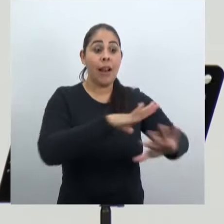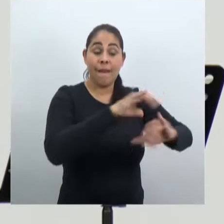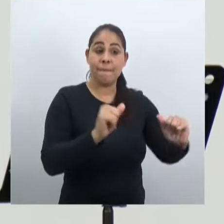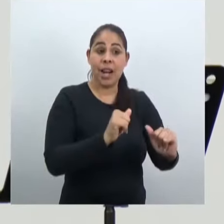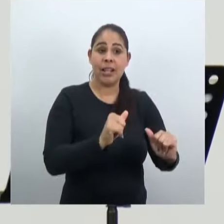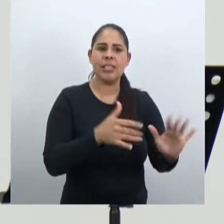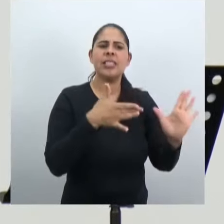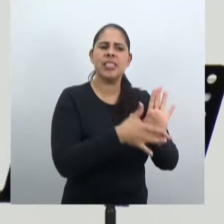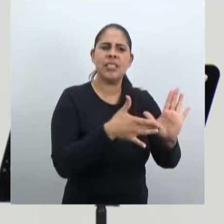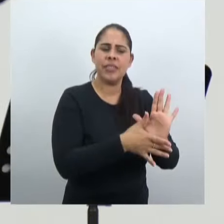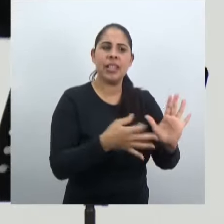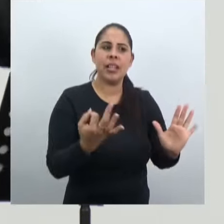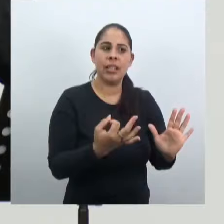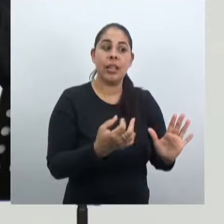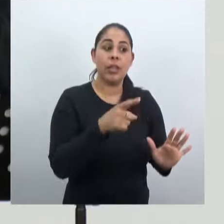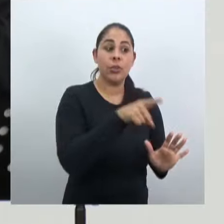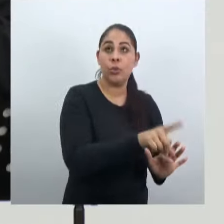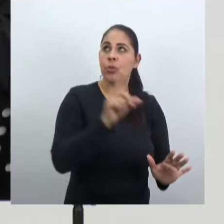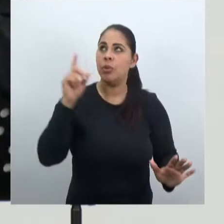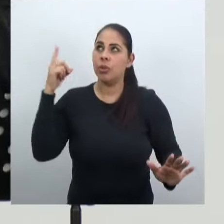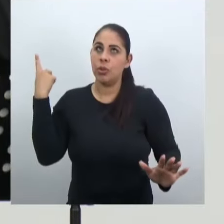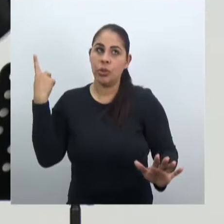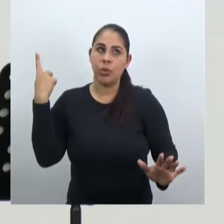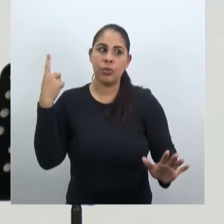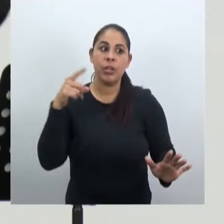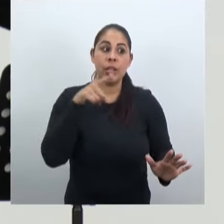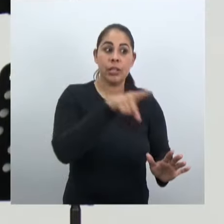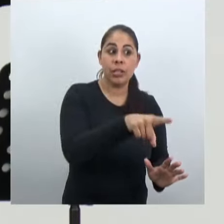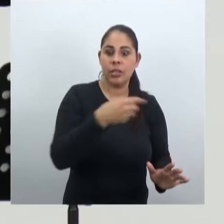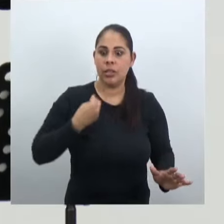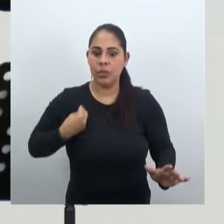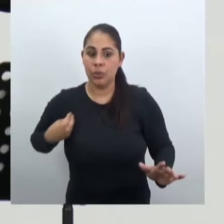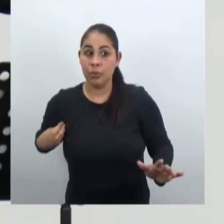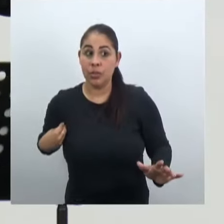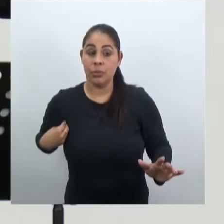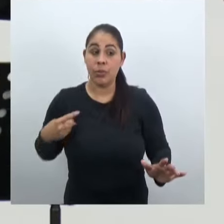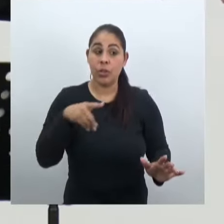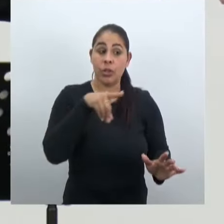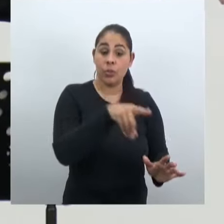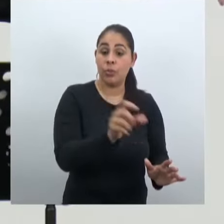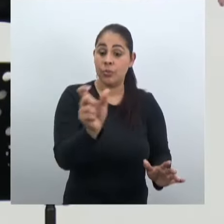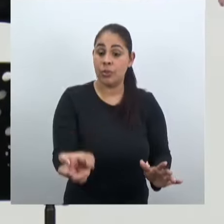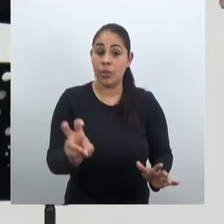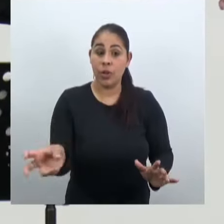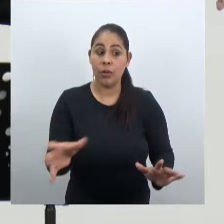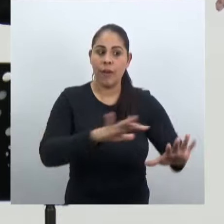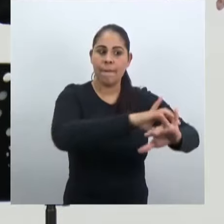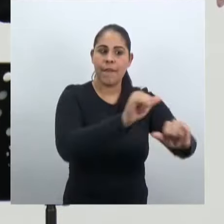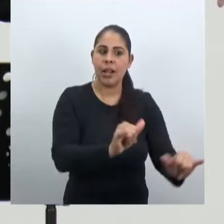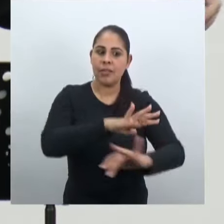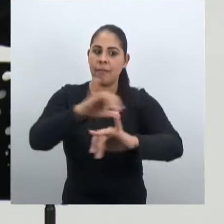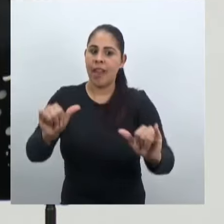Dios, entre ti y ti mismo y entre ti y tu próximo, todo está bien. La